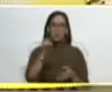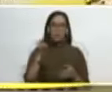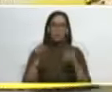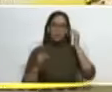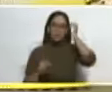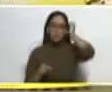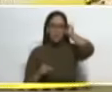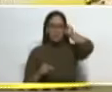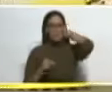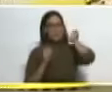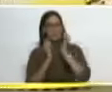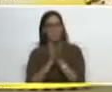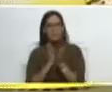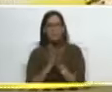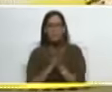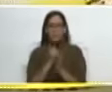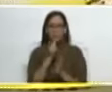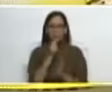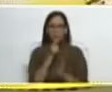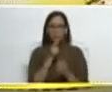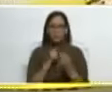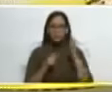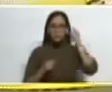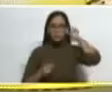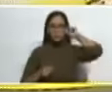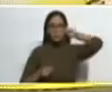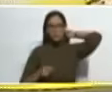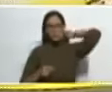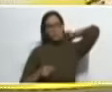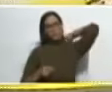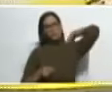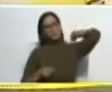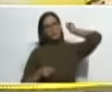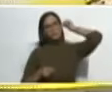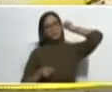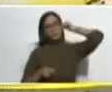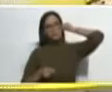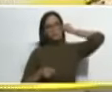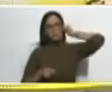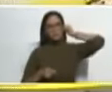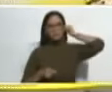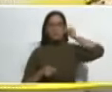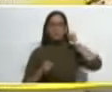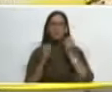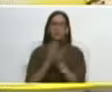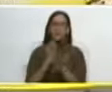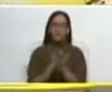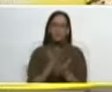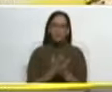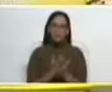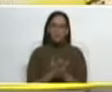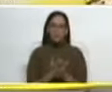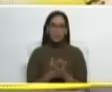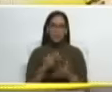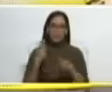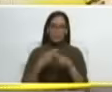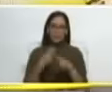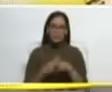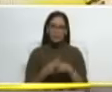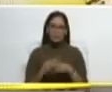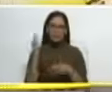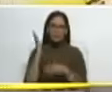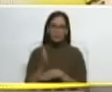Y siempre me pregunto, frente a las amenazas, las sanciones, que ellos creen que nos asustan.